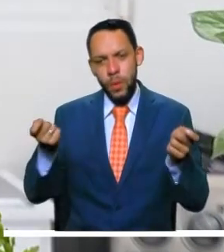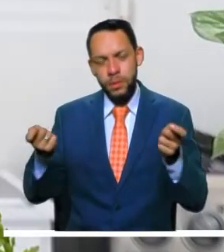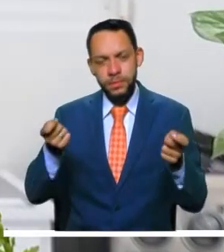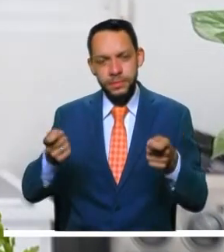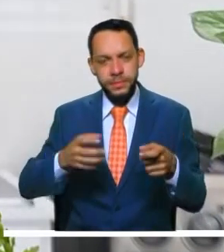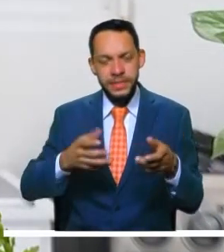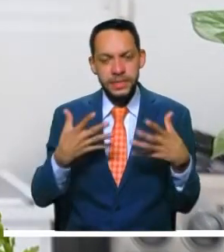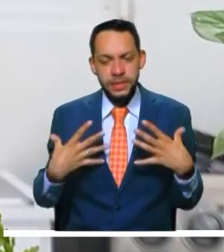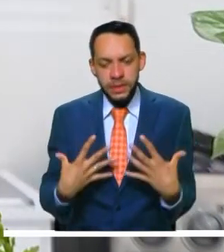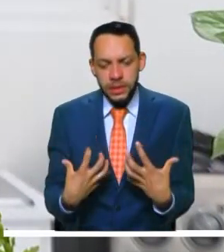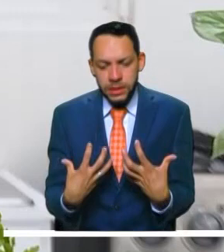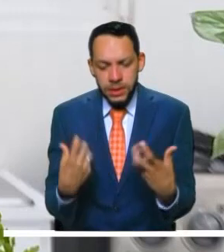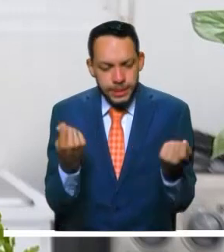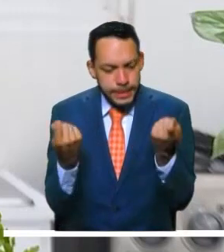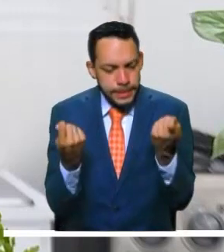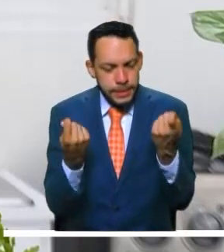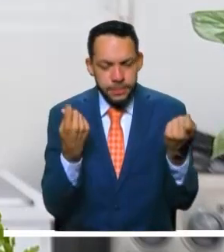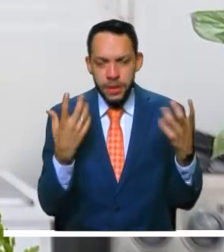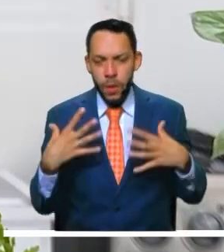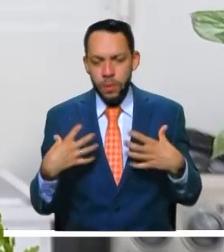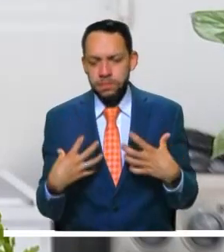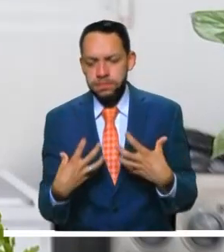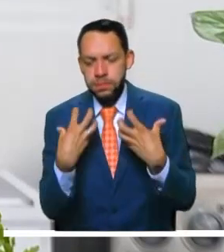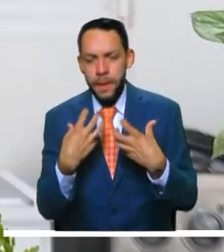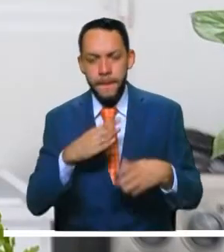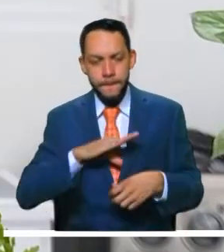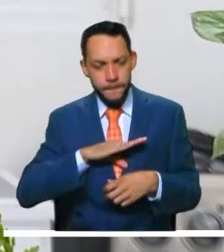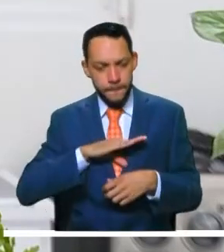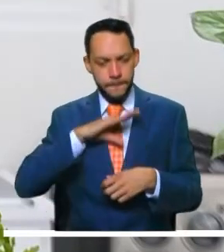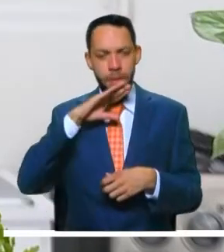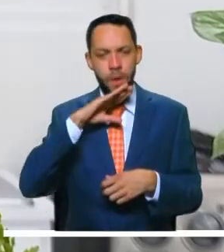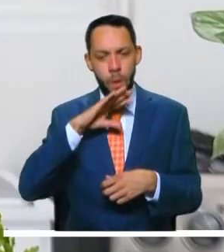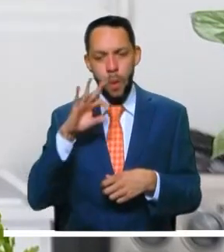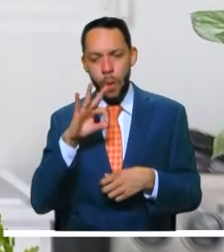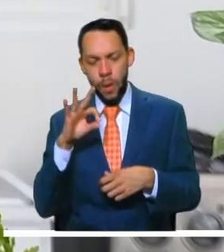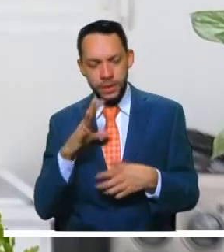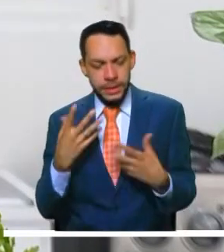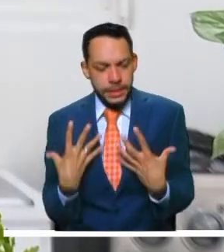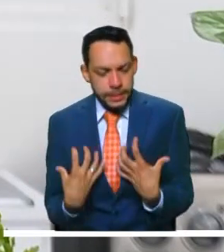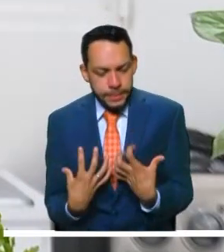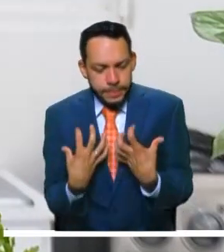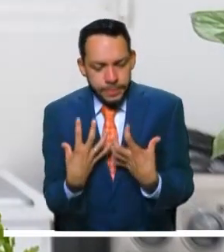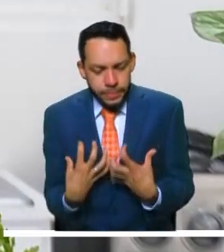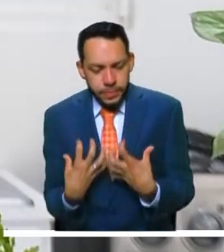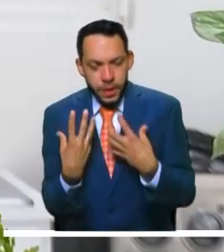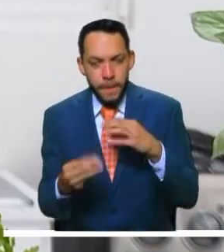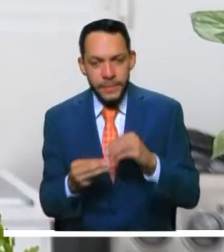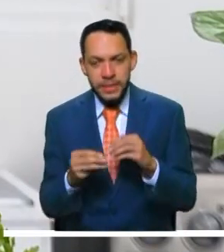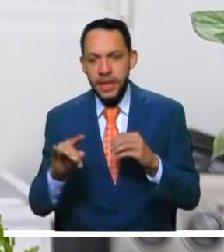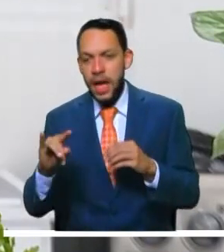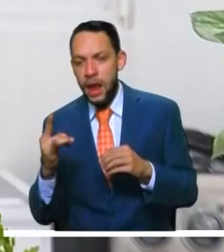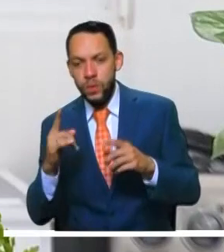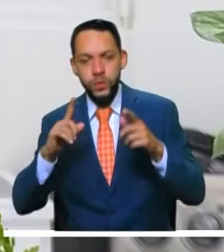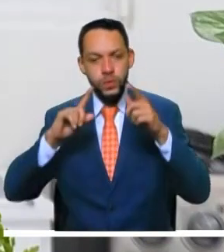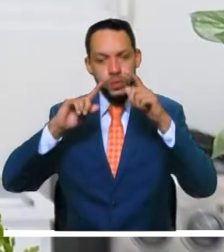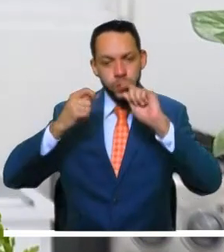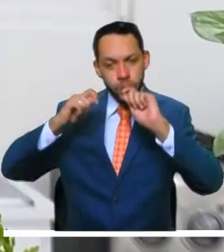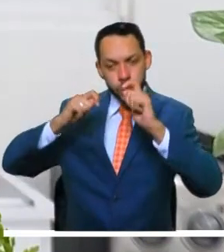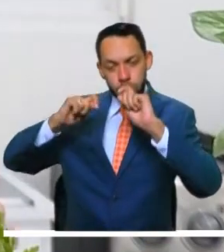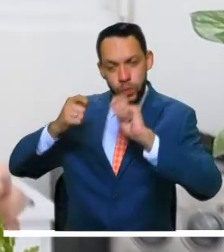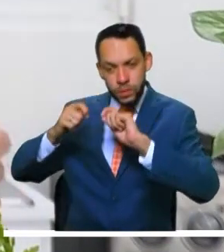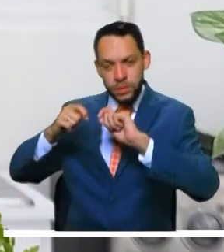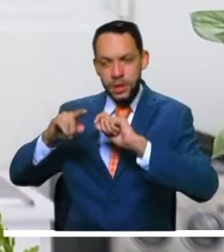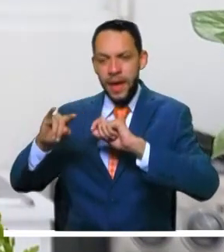de la ansiedad y de la saciedad. Pero cuando yo como azúcares que tienen